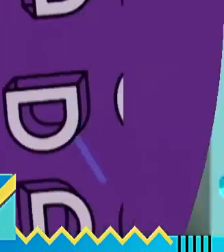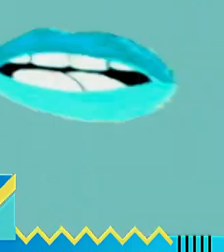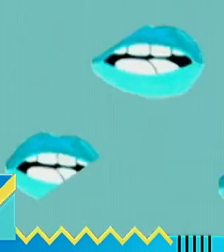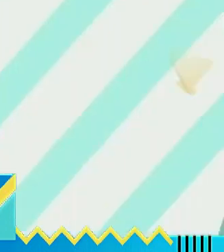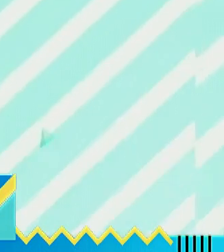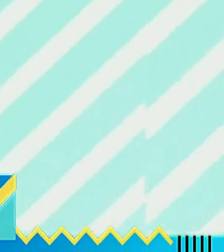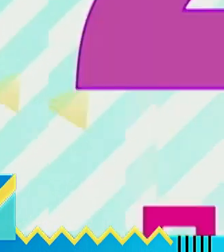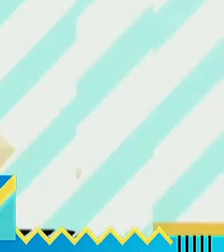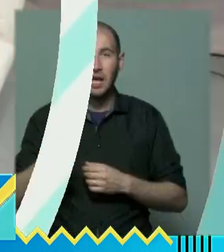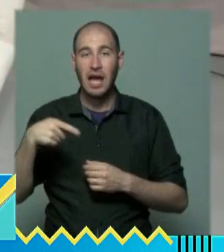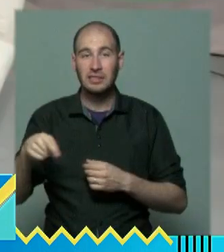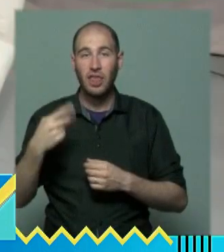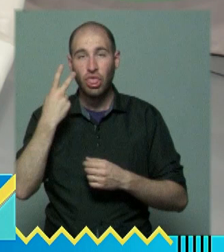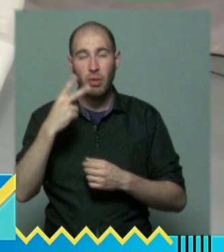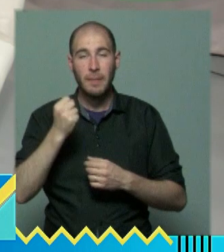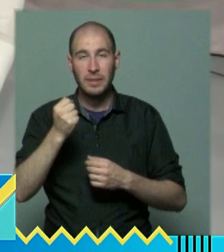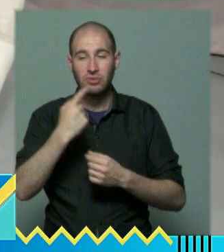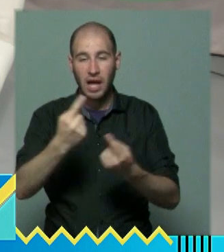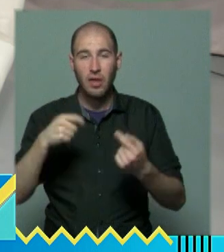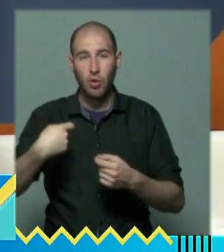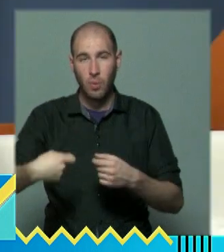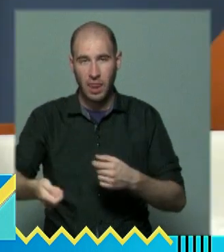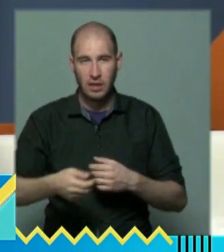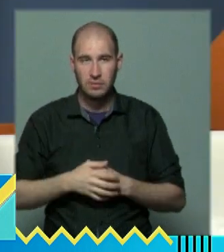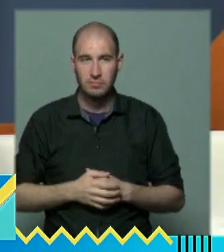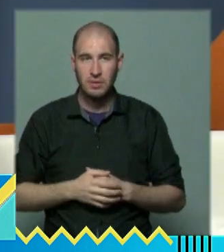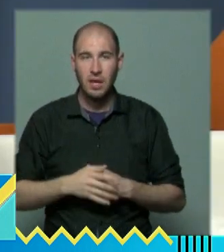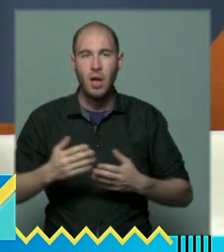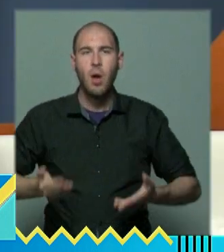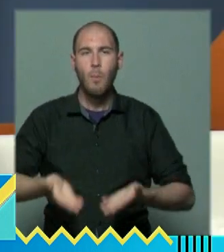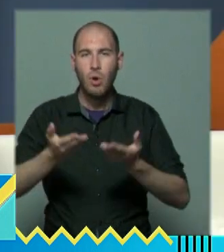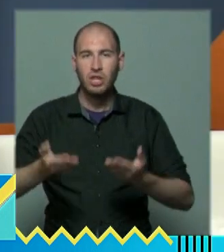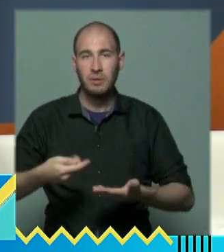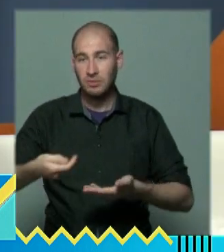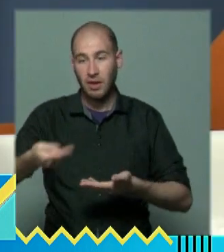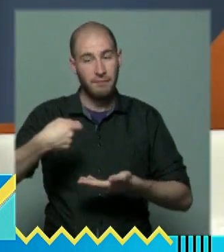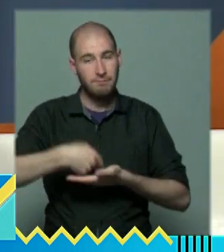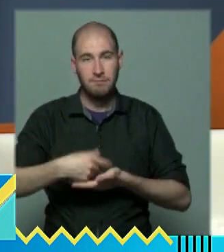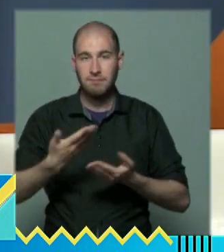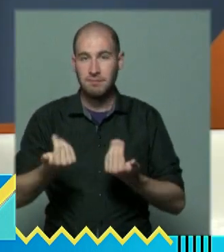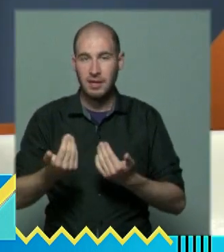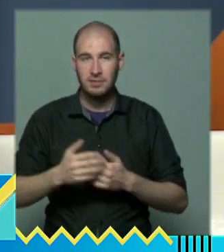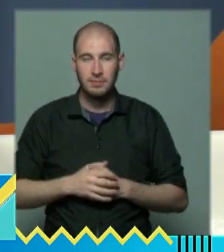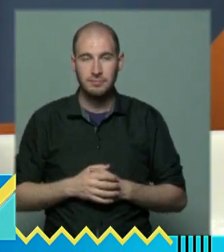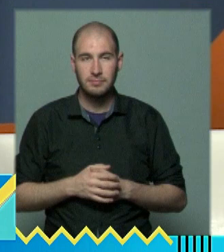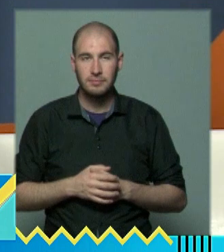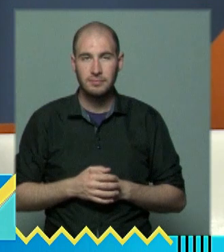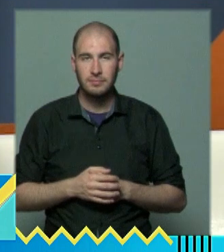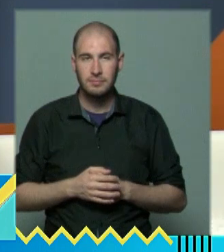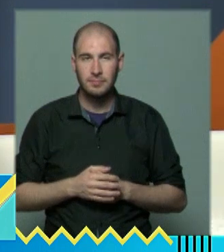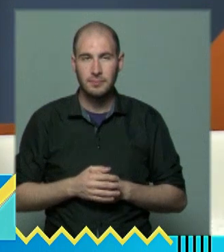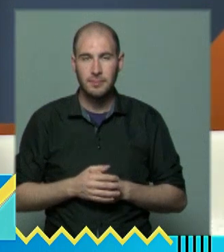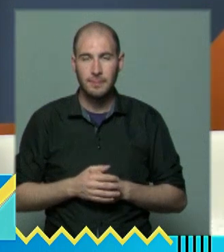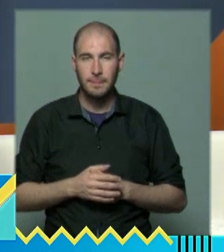ANSES presupuesta 2.000 pesos por cada uno de los jubilados. Estas motivaciones no fueron saldadas de ninguna manera y resulta ser